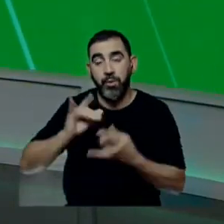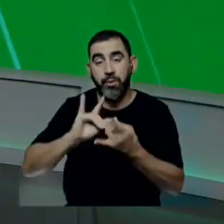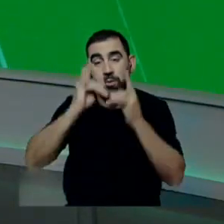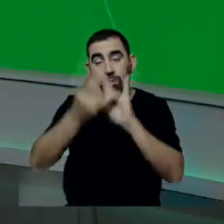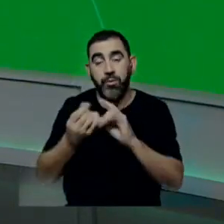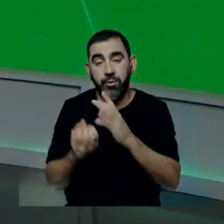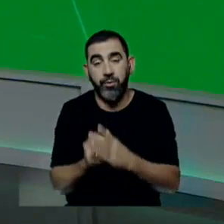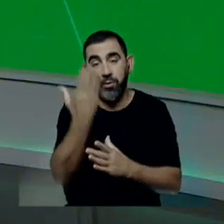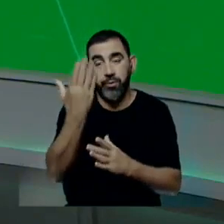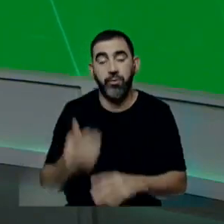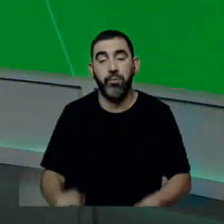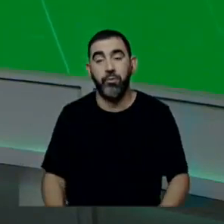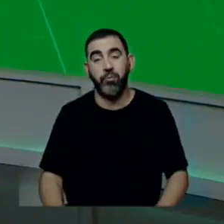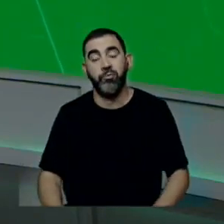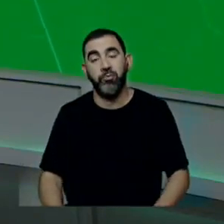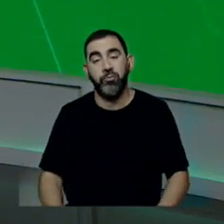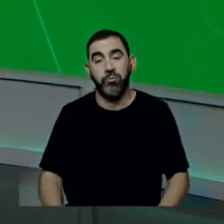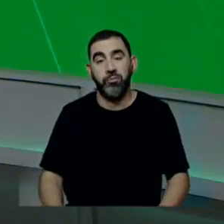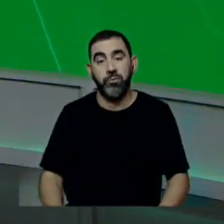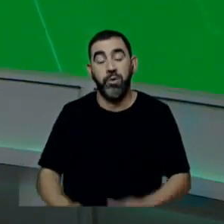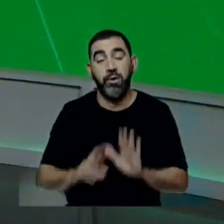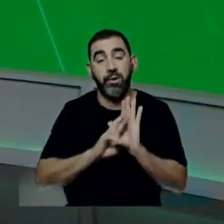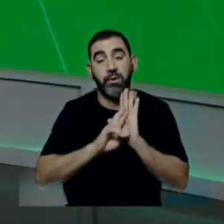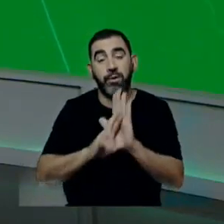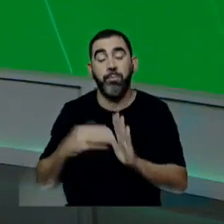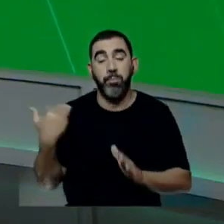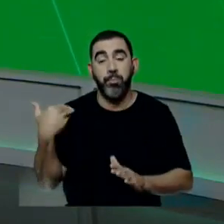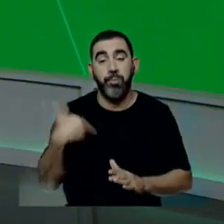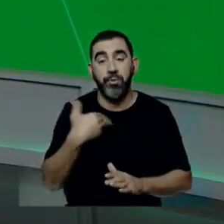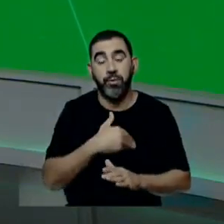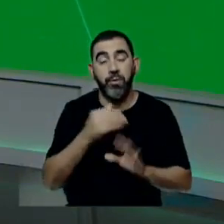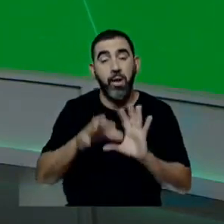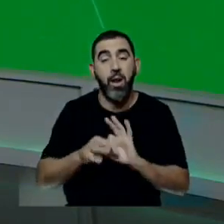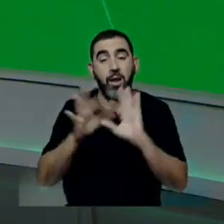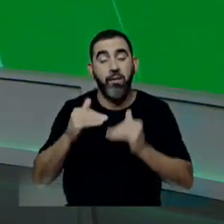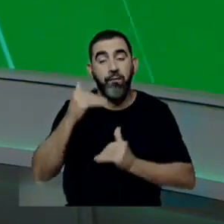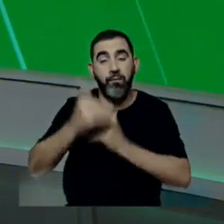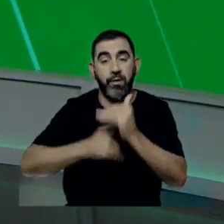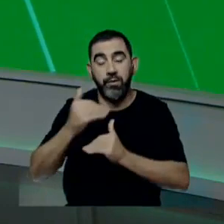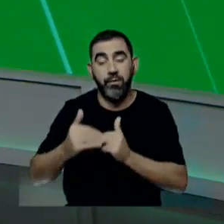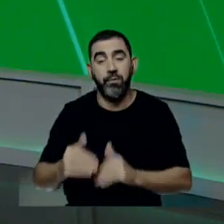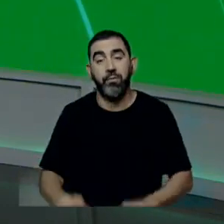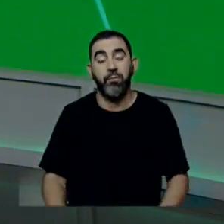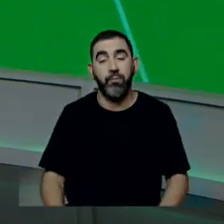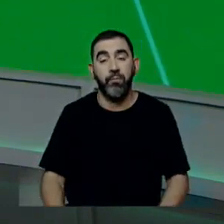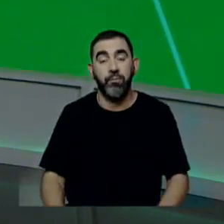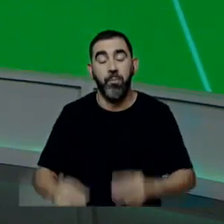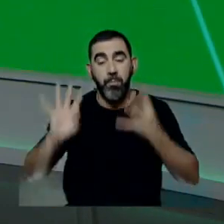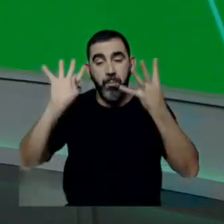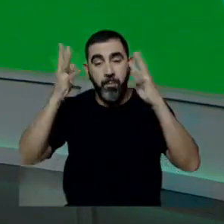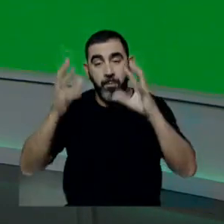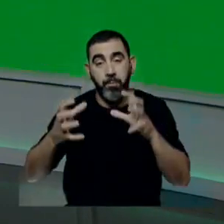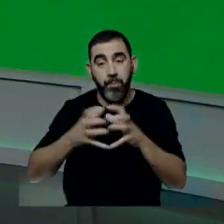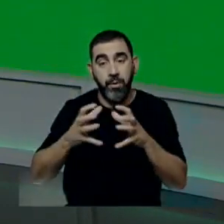del Mercosur, Alfredo Perdomo, que es representante argentino por la Libertad Avanza del presidente Javier